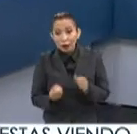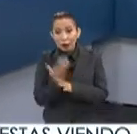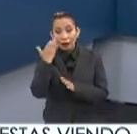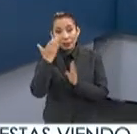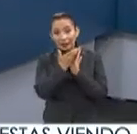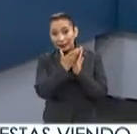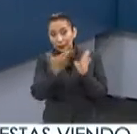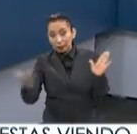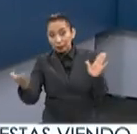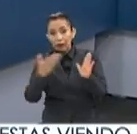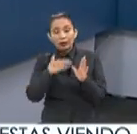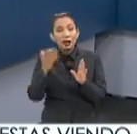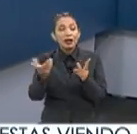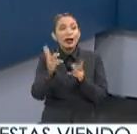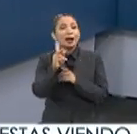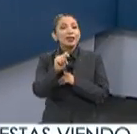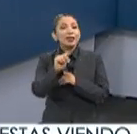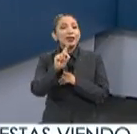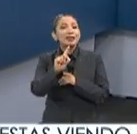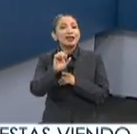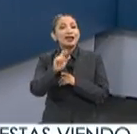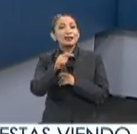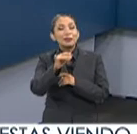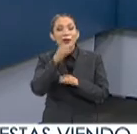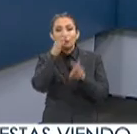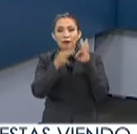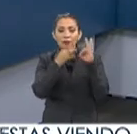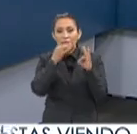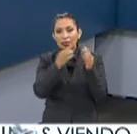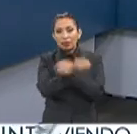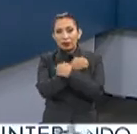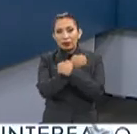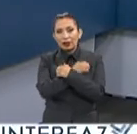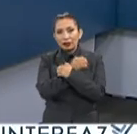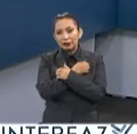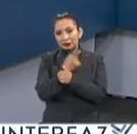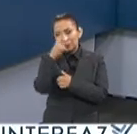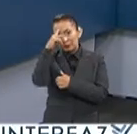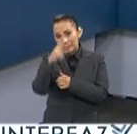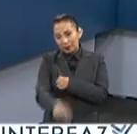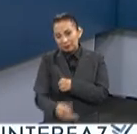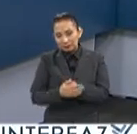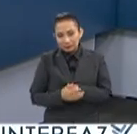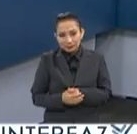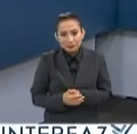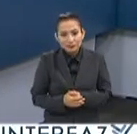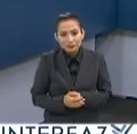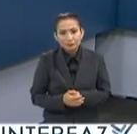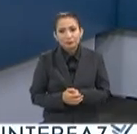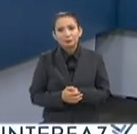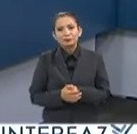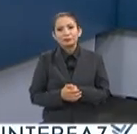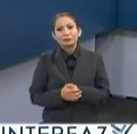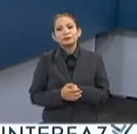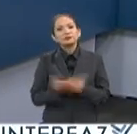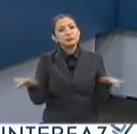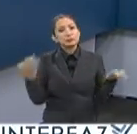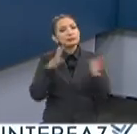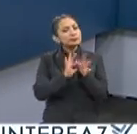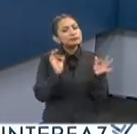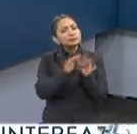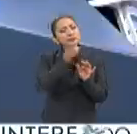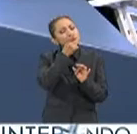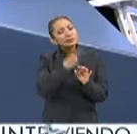etapa de Televisión Educativa, en esta Agencia Informativa de Educación de México. Gracias por estar con nosotros, Marcos. Muchas gracias. Gracias. Pues